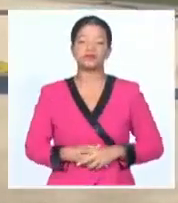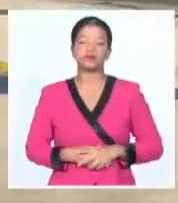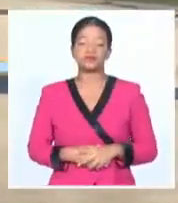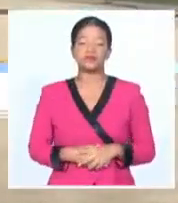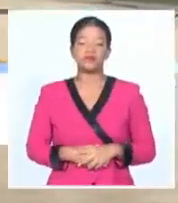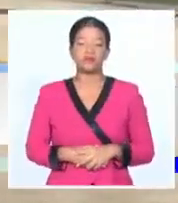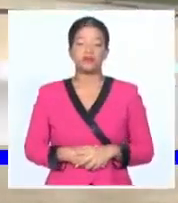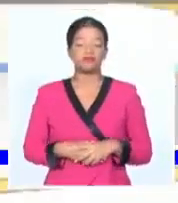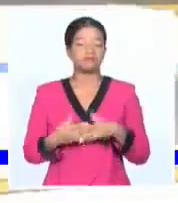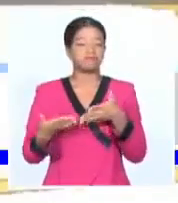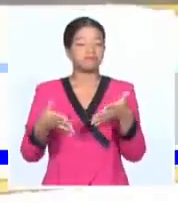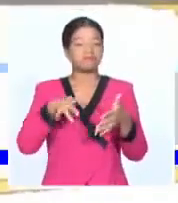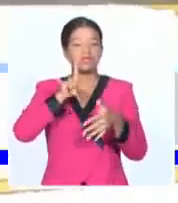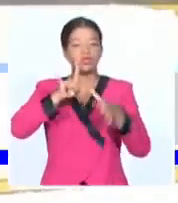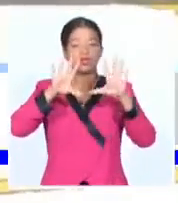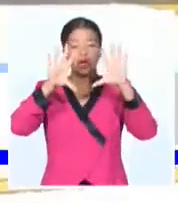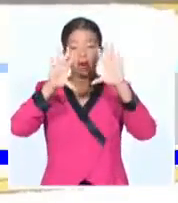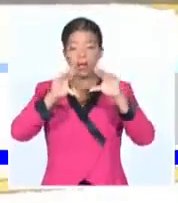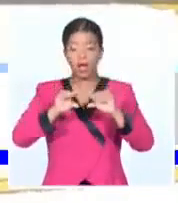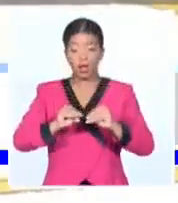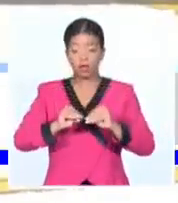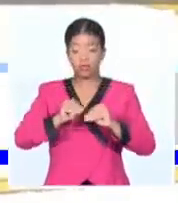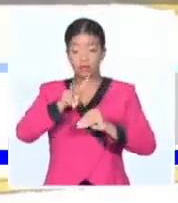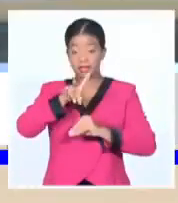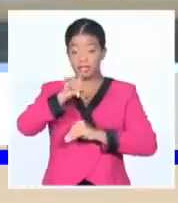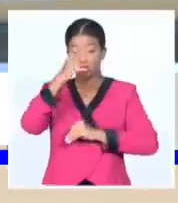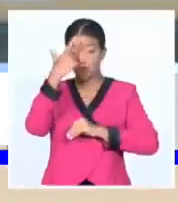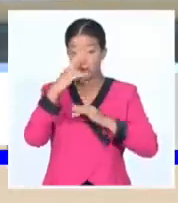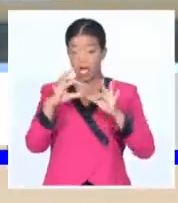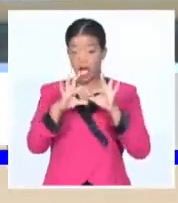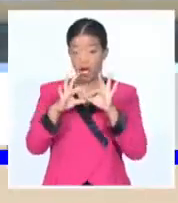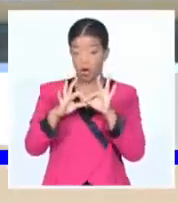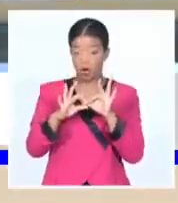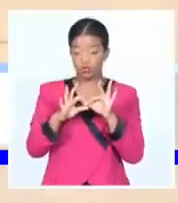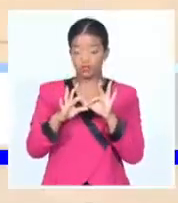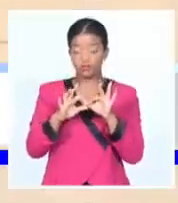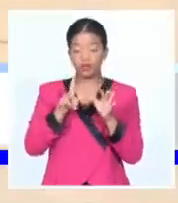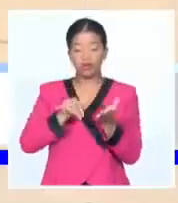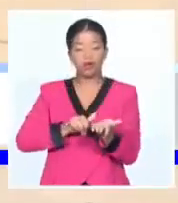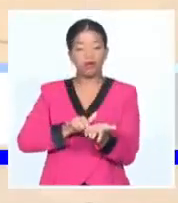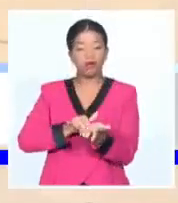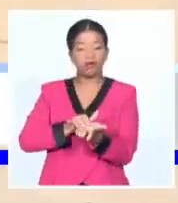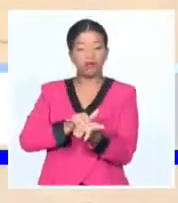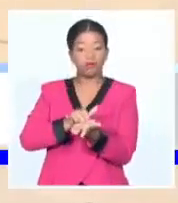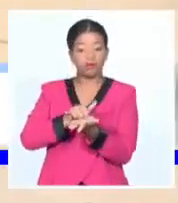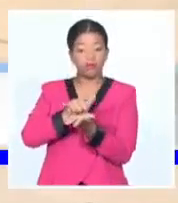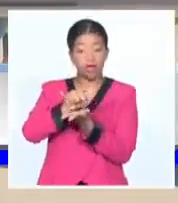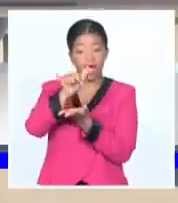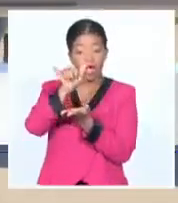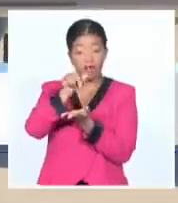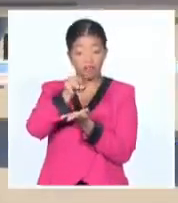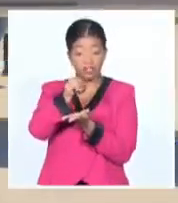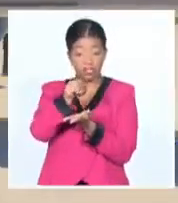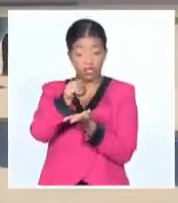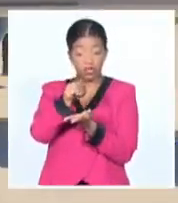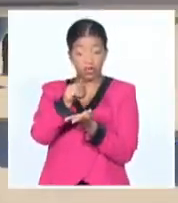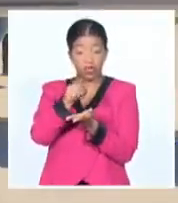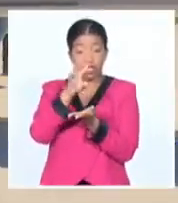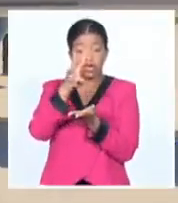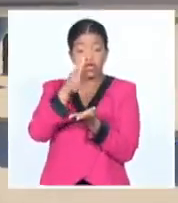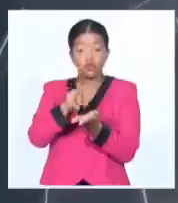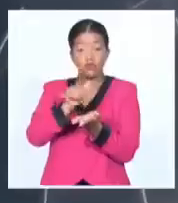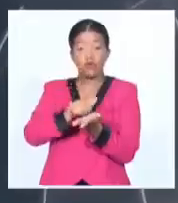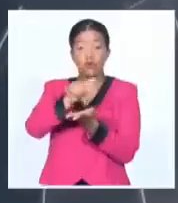Cerca de las 9 de la noche de este 29 de agosto, la aeronave B737-800 de la aerolínea Sunwing con número de vuelo